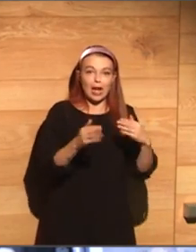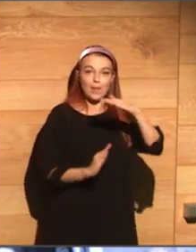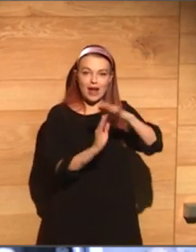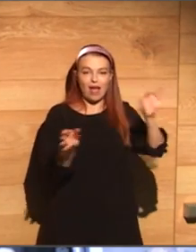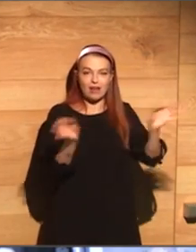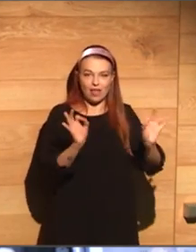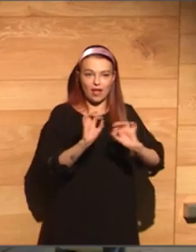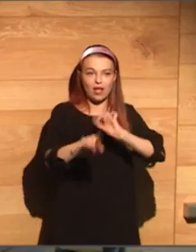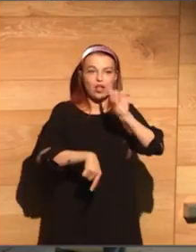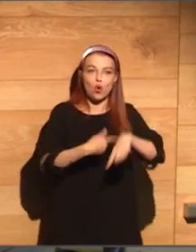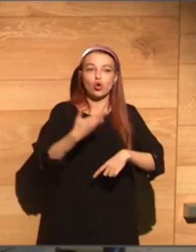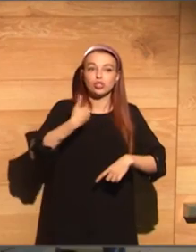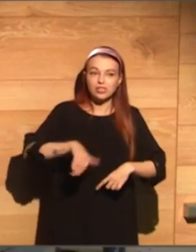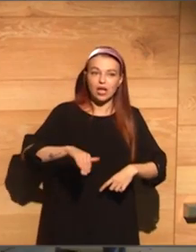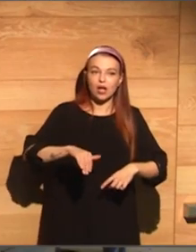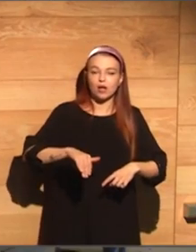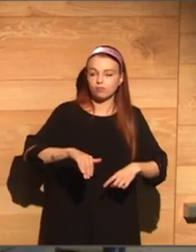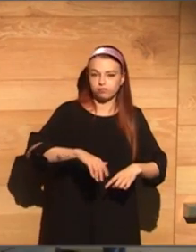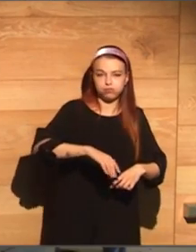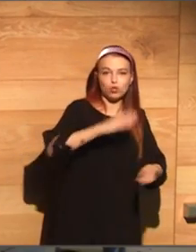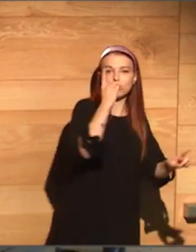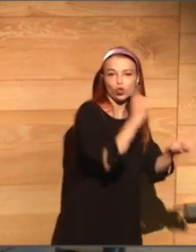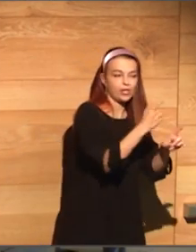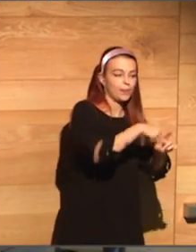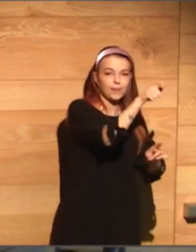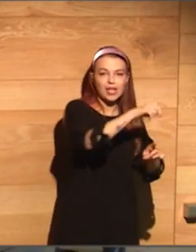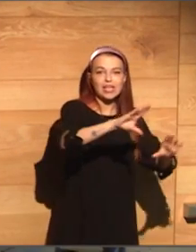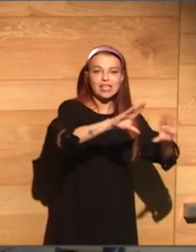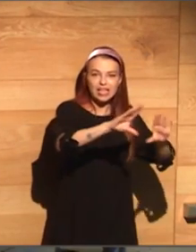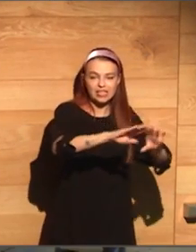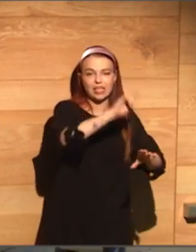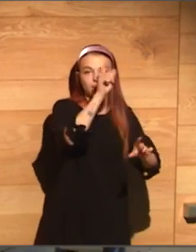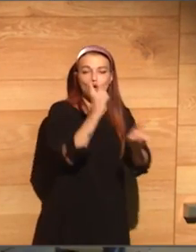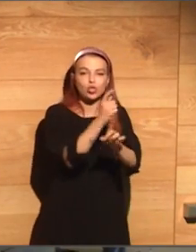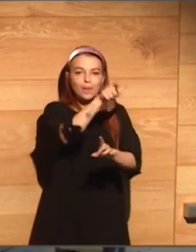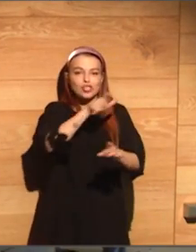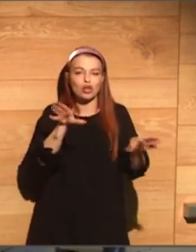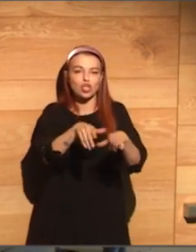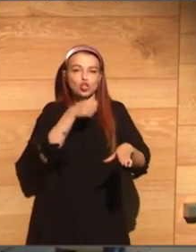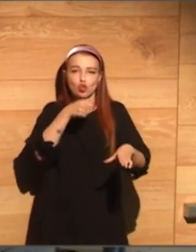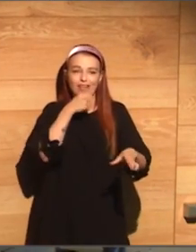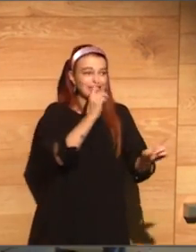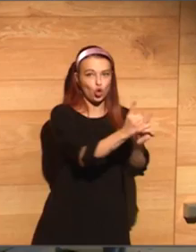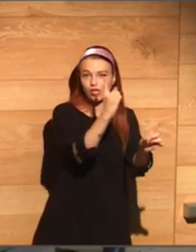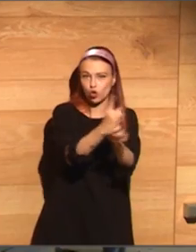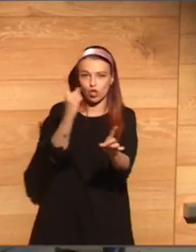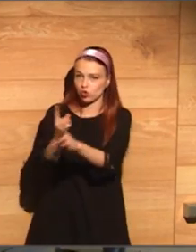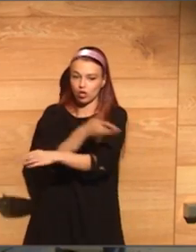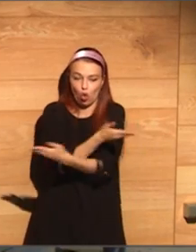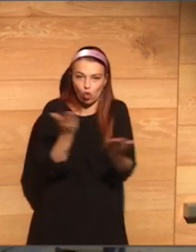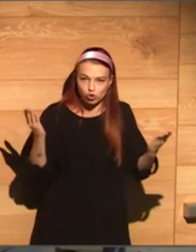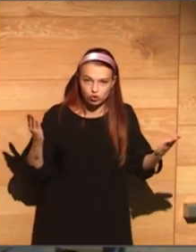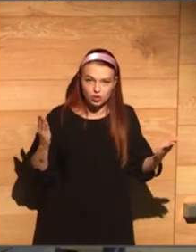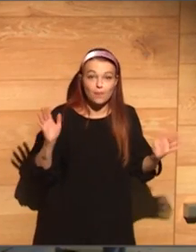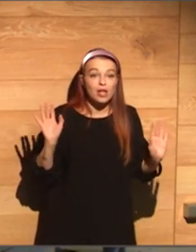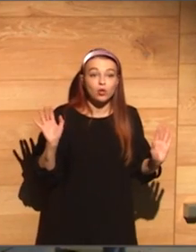hacha, el mandoble, y allí cae la iglesia, los socialistas, absolutamente todo el mundo. La nobleza en decadencia. Por supuesto, claro. Pero ¿no os